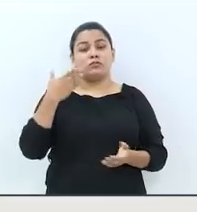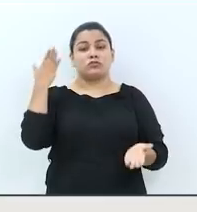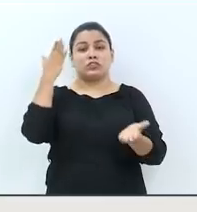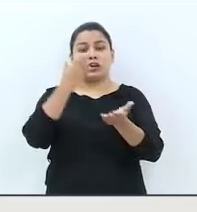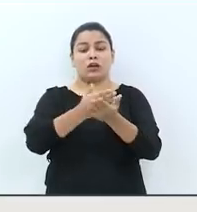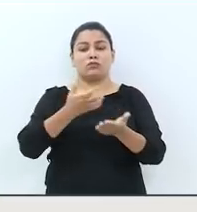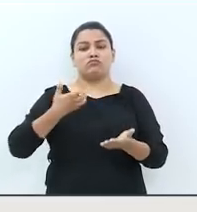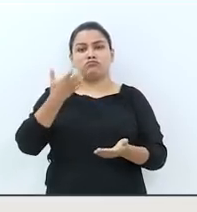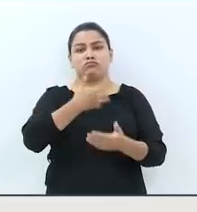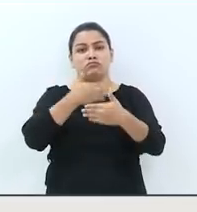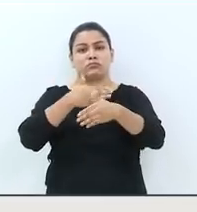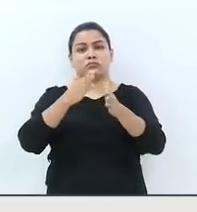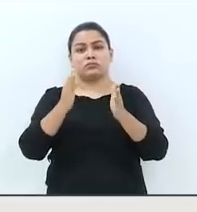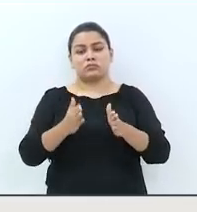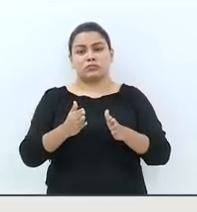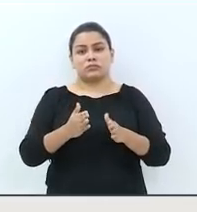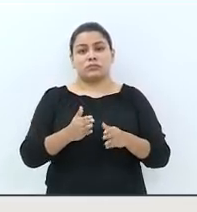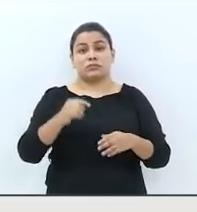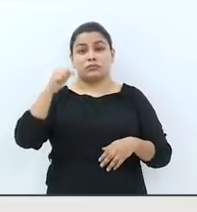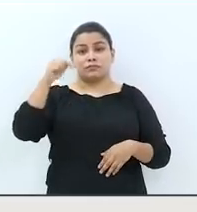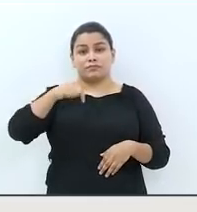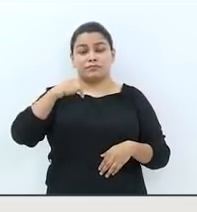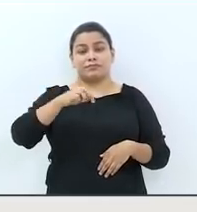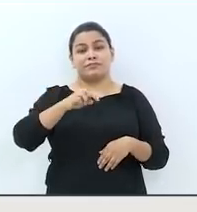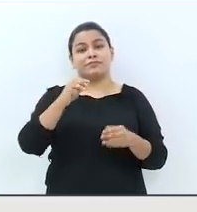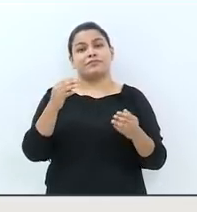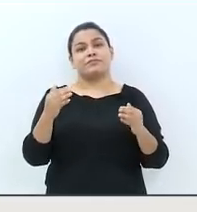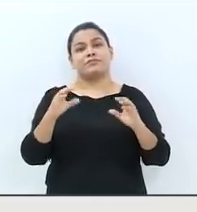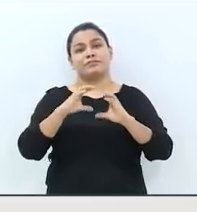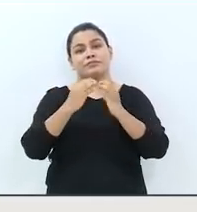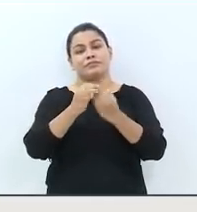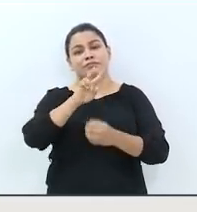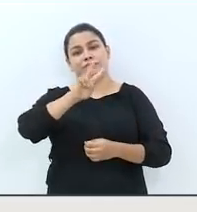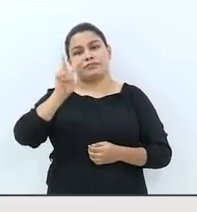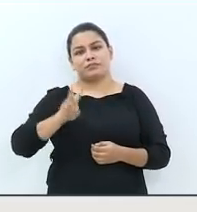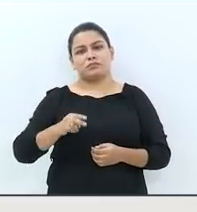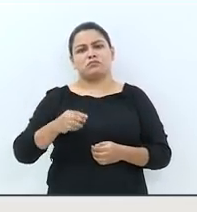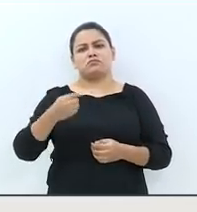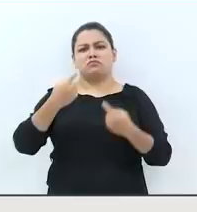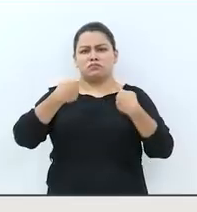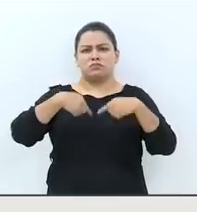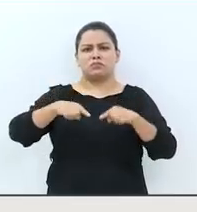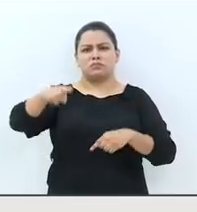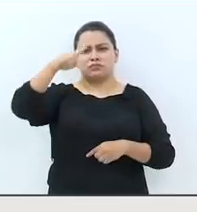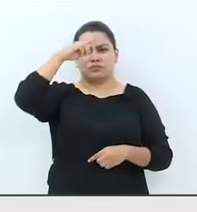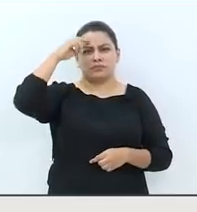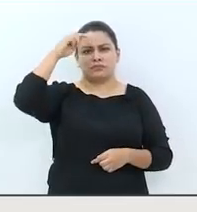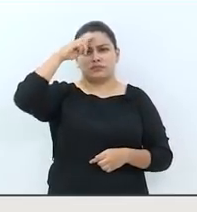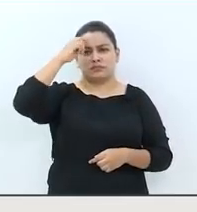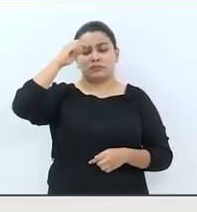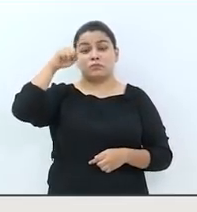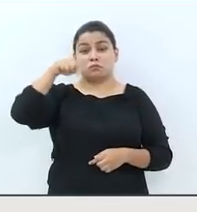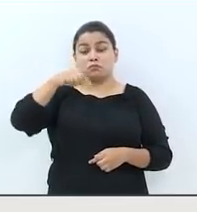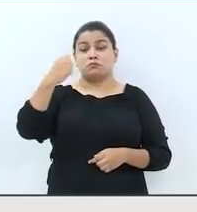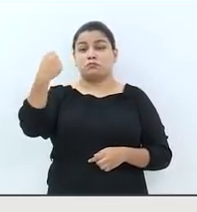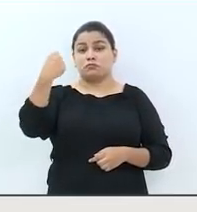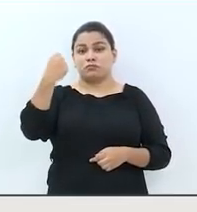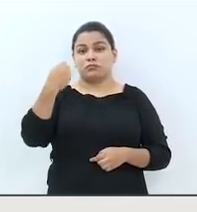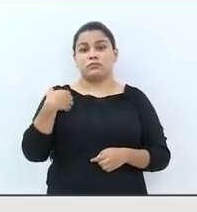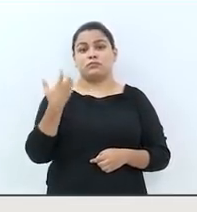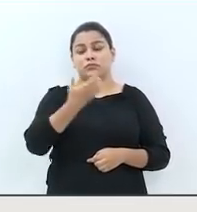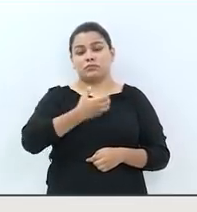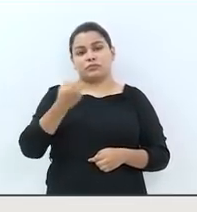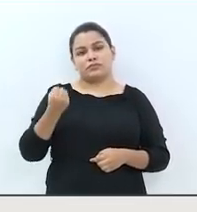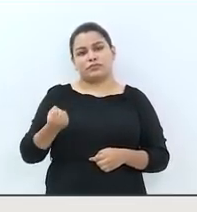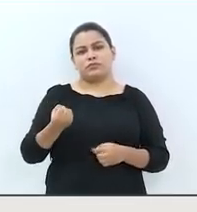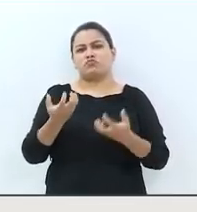de clases en este momento pues que estamos desde la virtualidad, pues que trabajemos por esa parte tan importante de nuestros